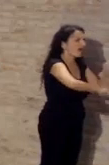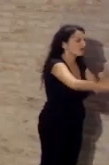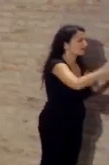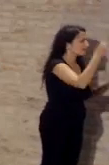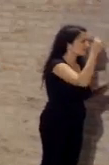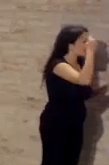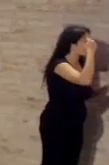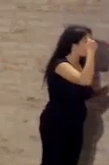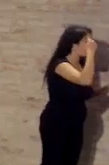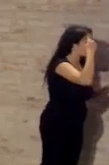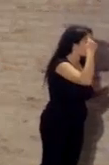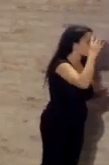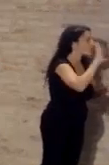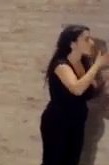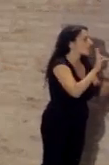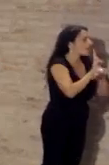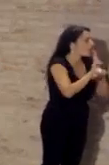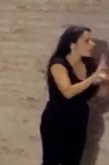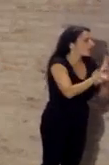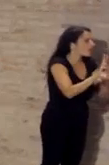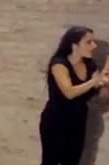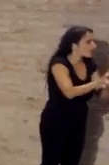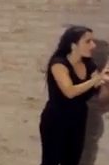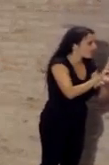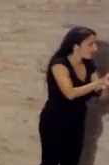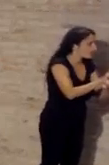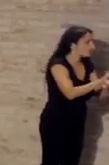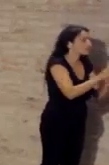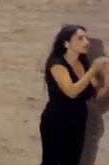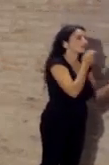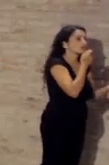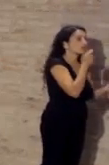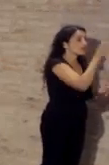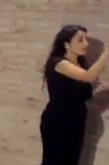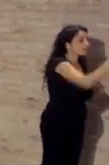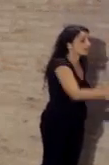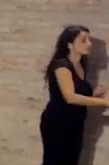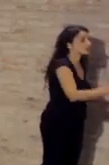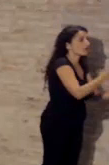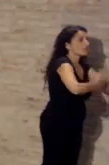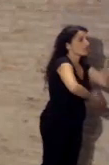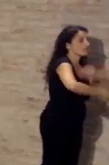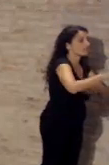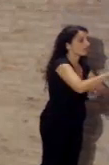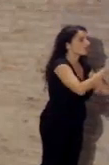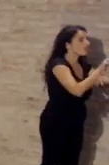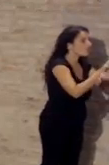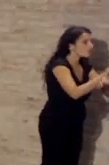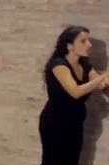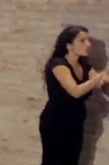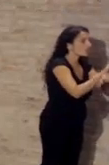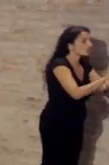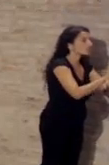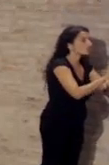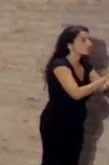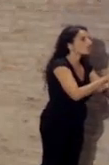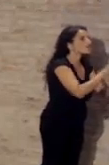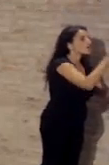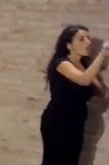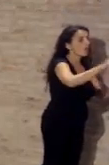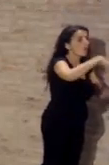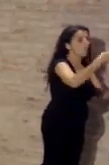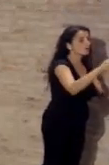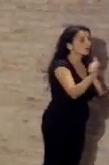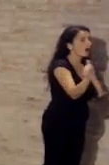que que siguen siendo proteccionistas que siguen pensando que se protege a la persona con discapacidad anulándolos